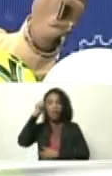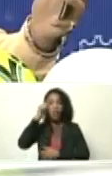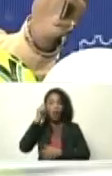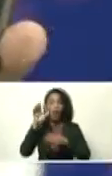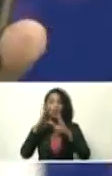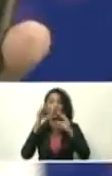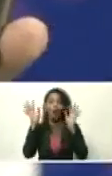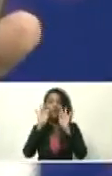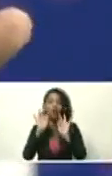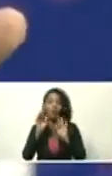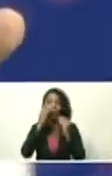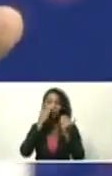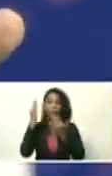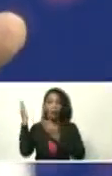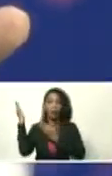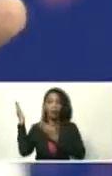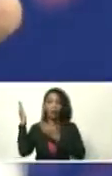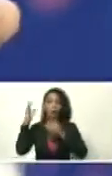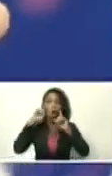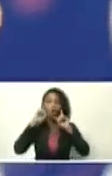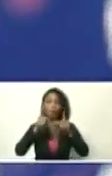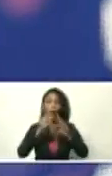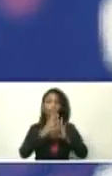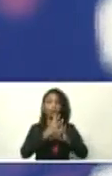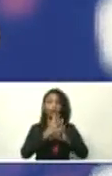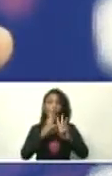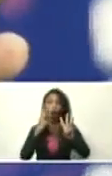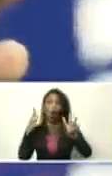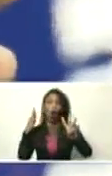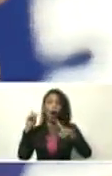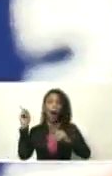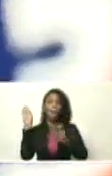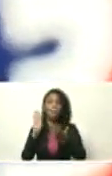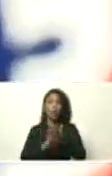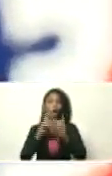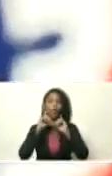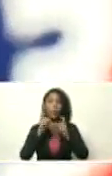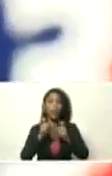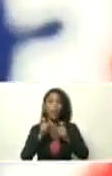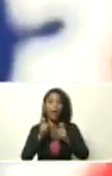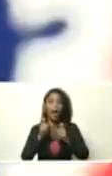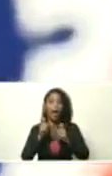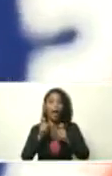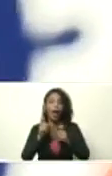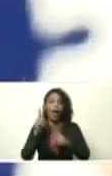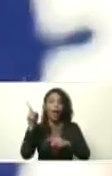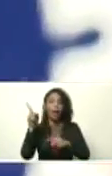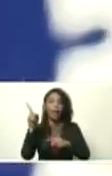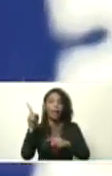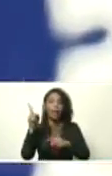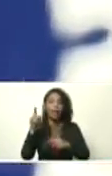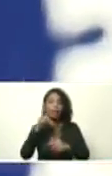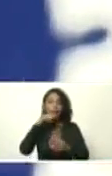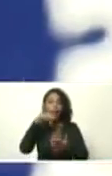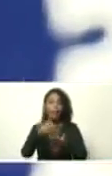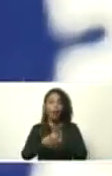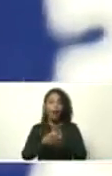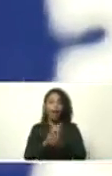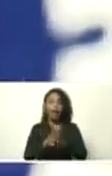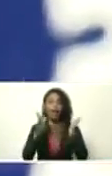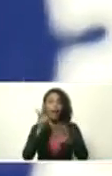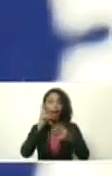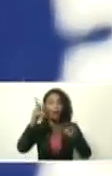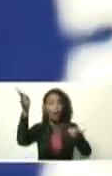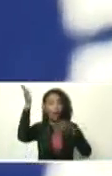tipo. Mira la autopista, la cola. Ahí ponen autopista Francisco Fajardo. Esa autopista se llama Gran Cacique